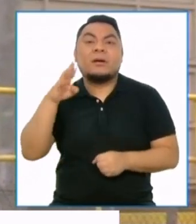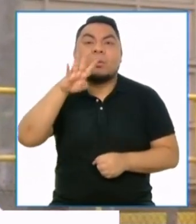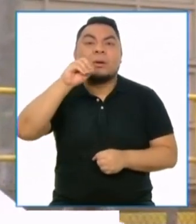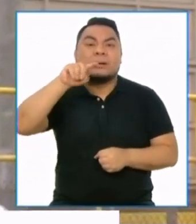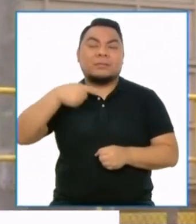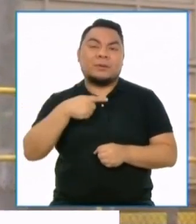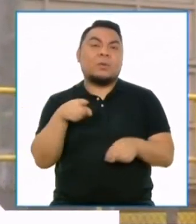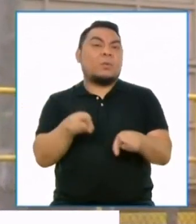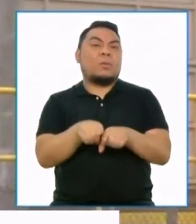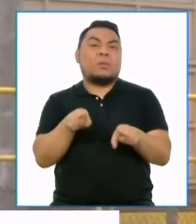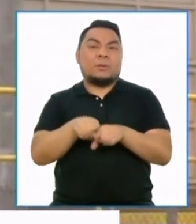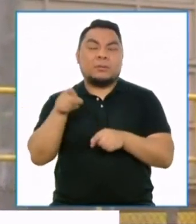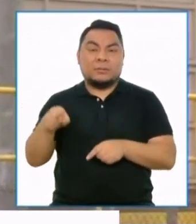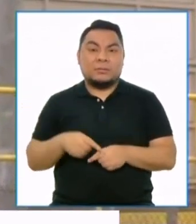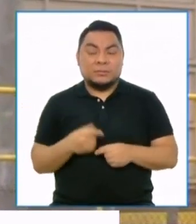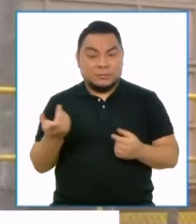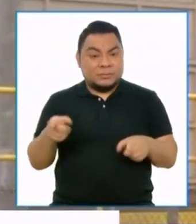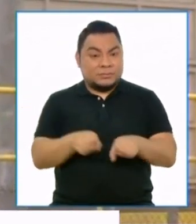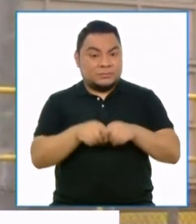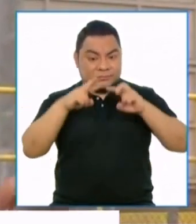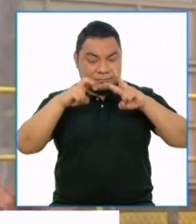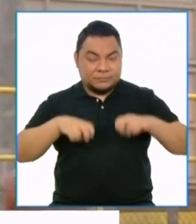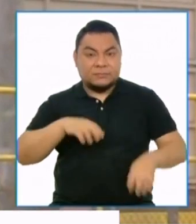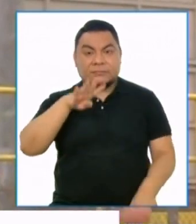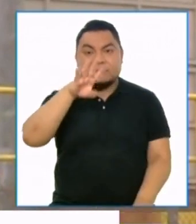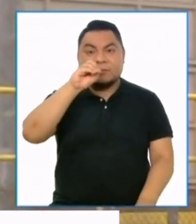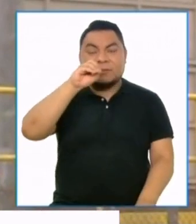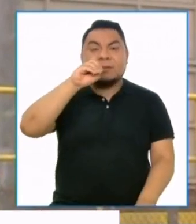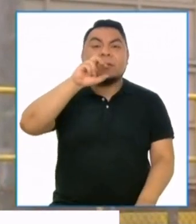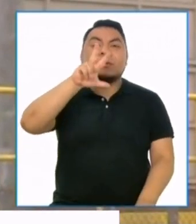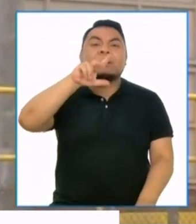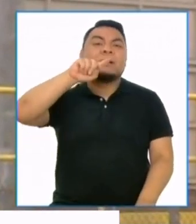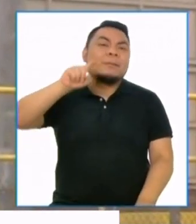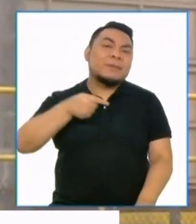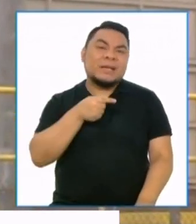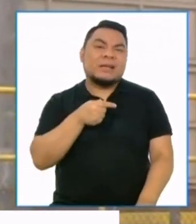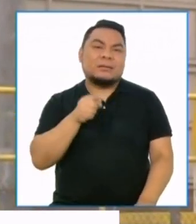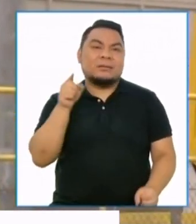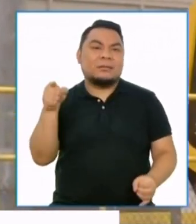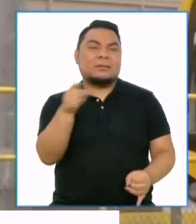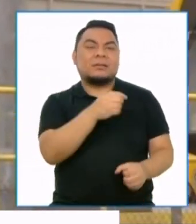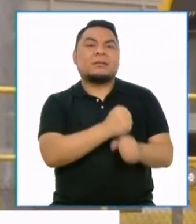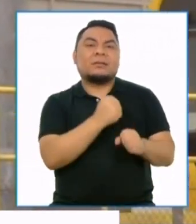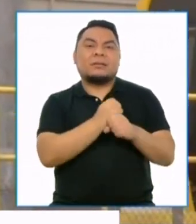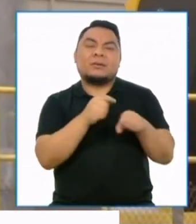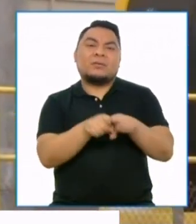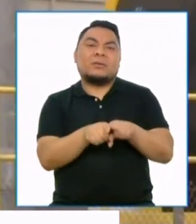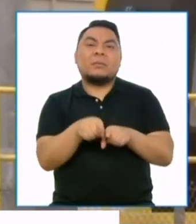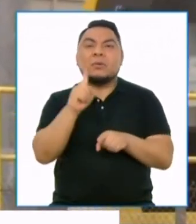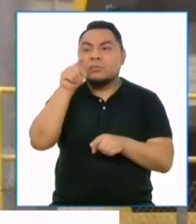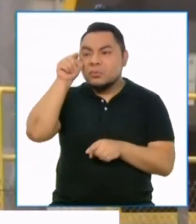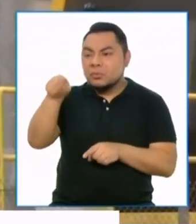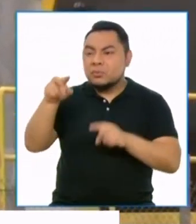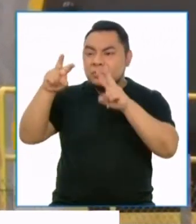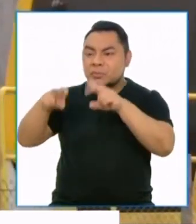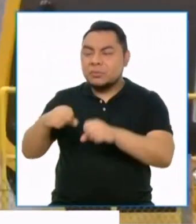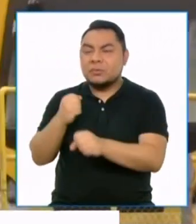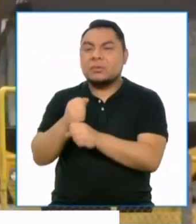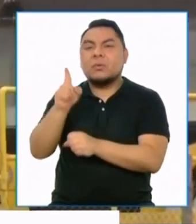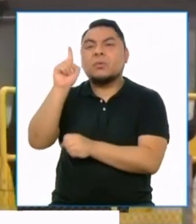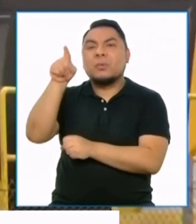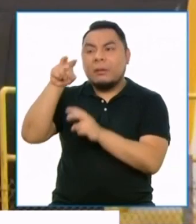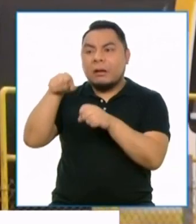43.000 que hay. Se ha investigado uno. Y ha meritado toda esta profundidad, que sí la queremos, pero